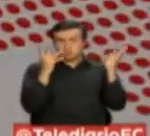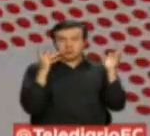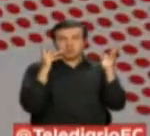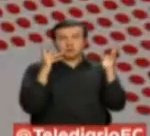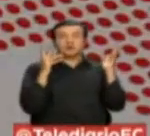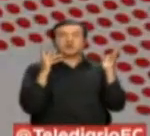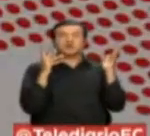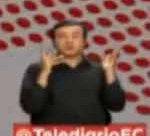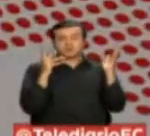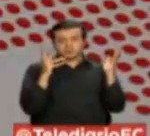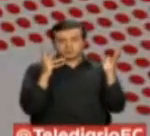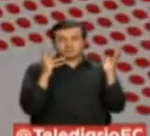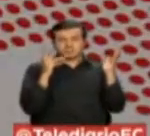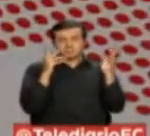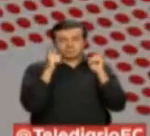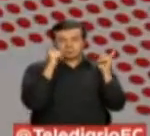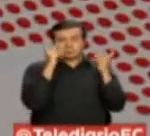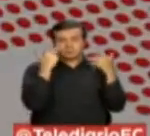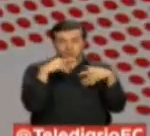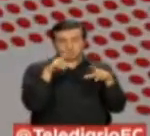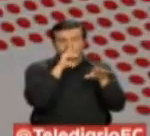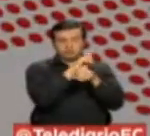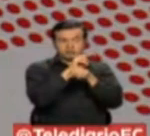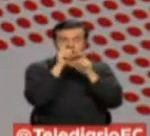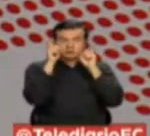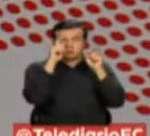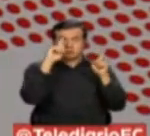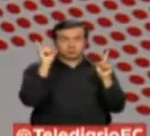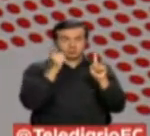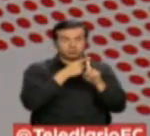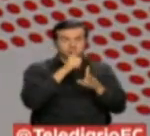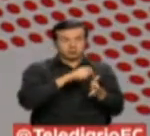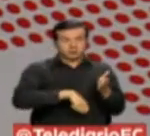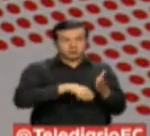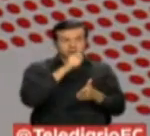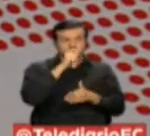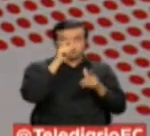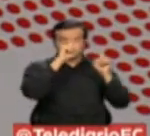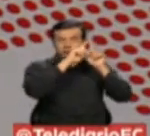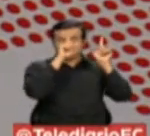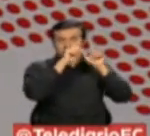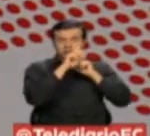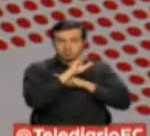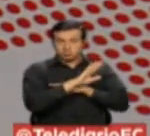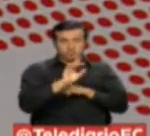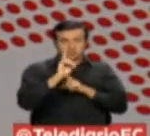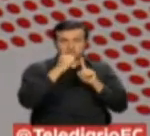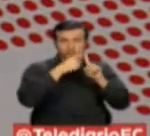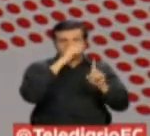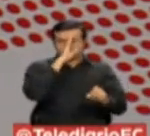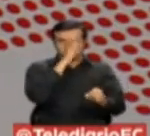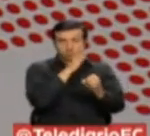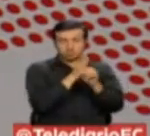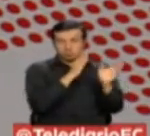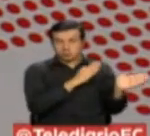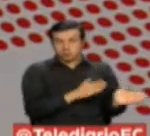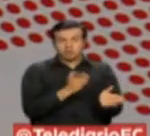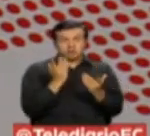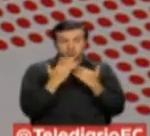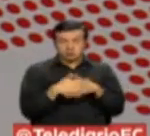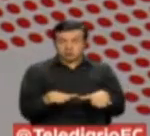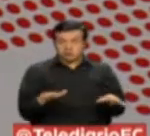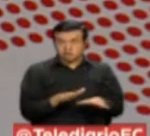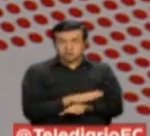superintendencia controló este tema y solamente autoriza a compañías que tengan un solo objeto social. Pero esto no fue